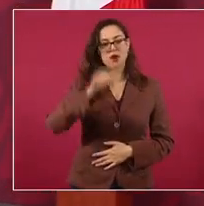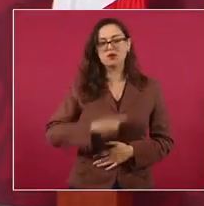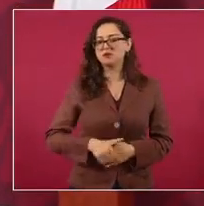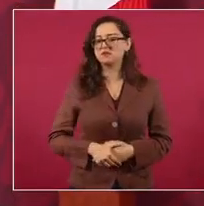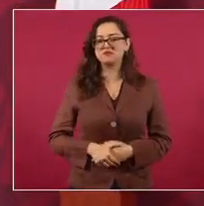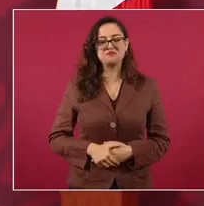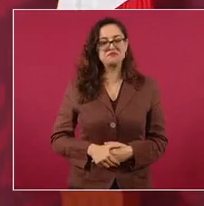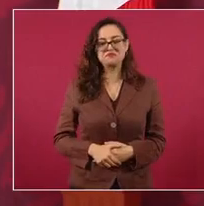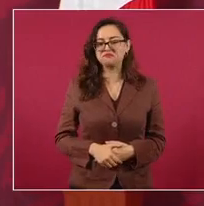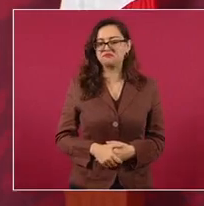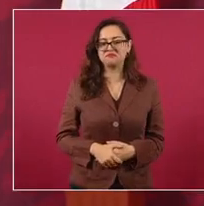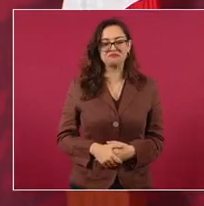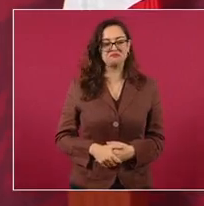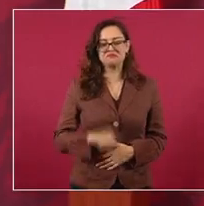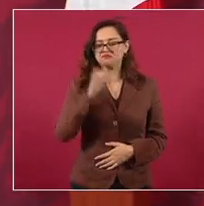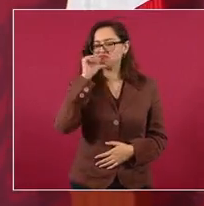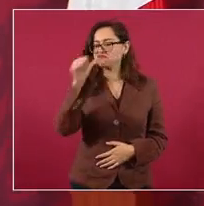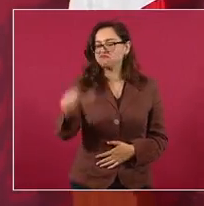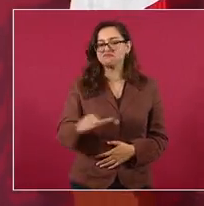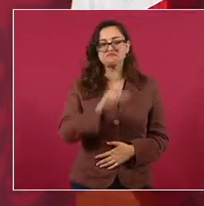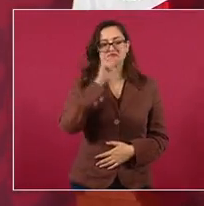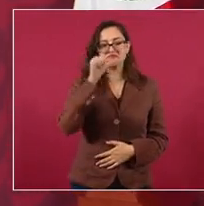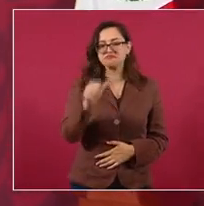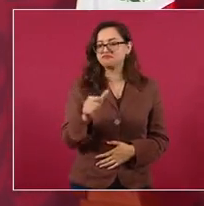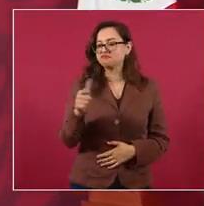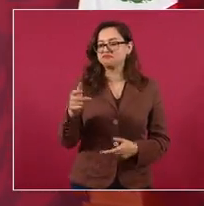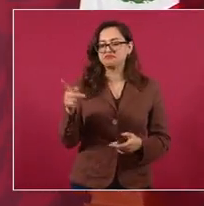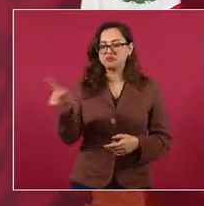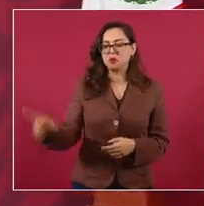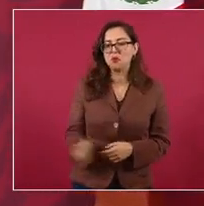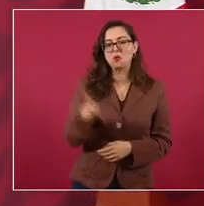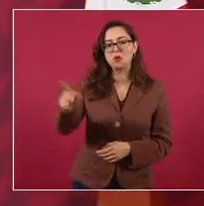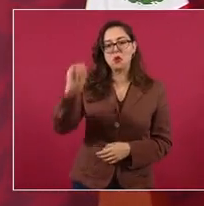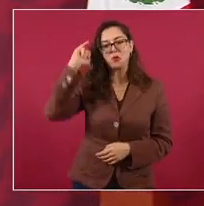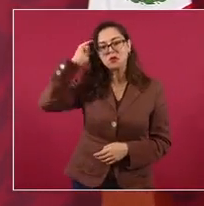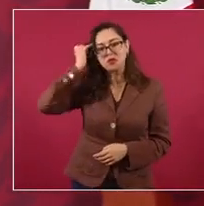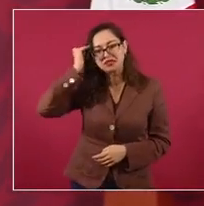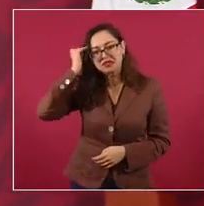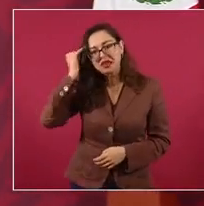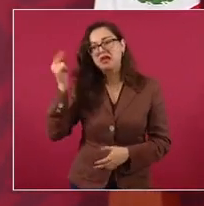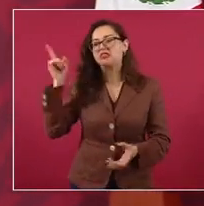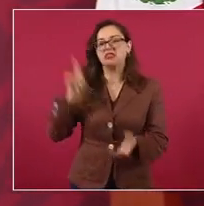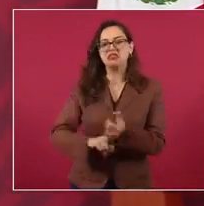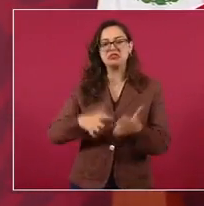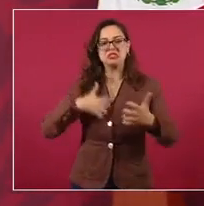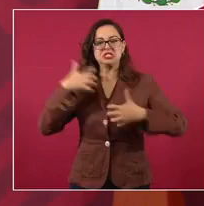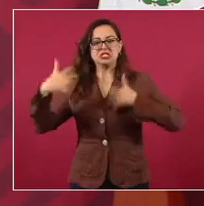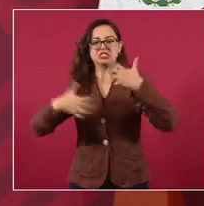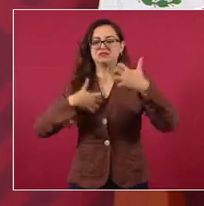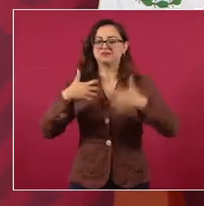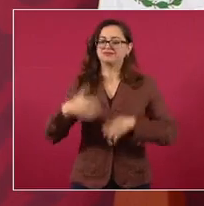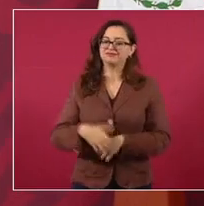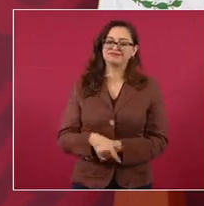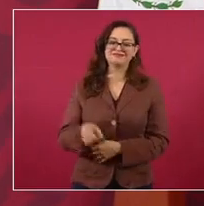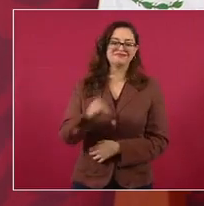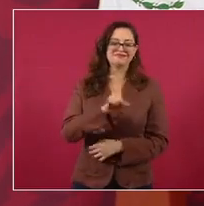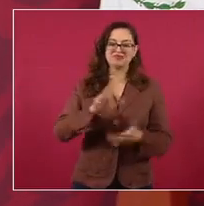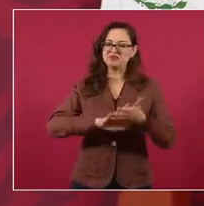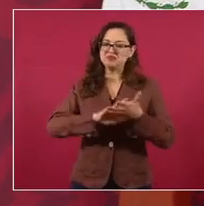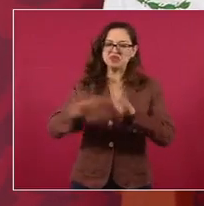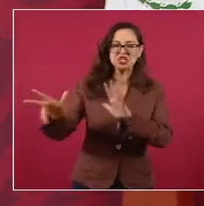nada de acuerdo. Porque en las comunidades de Oaxaca, donde hay más cultura, no hay esa